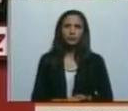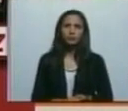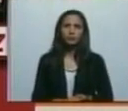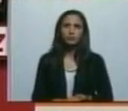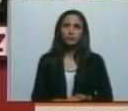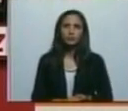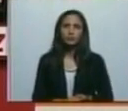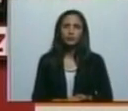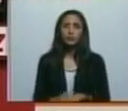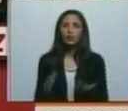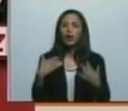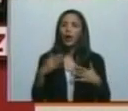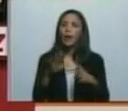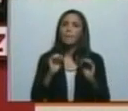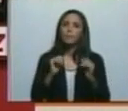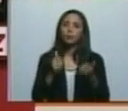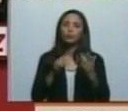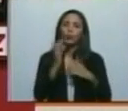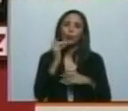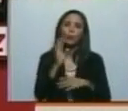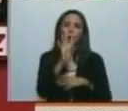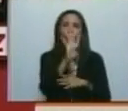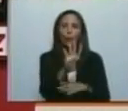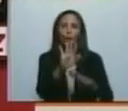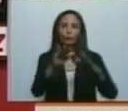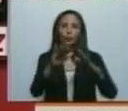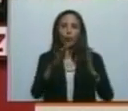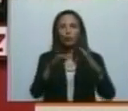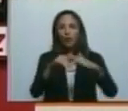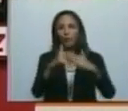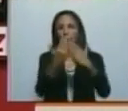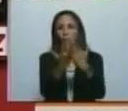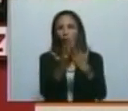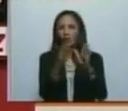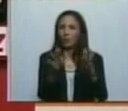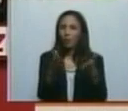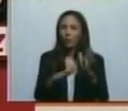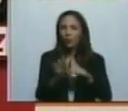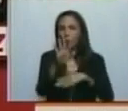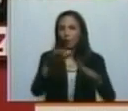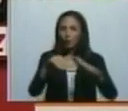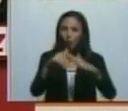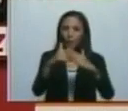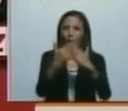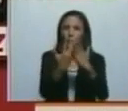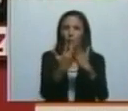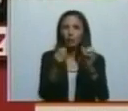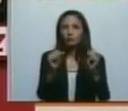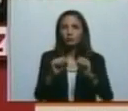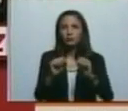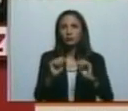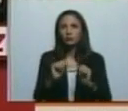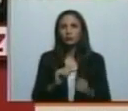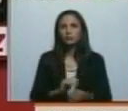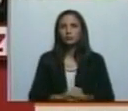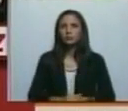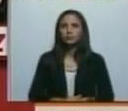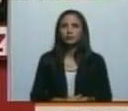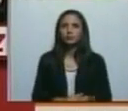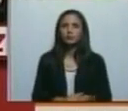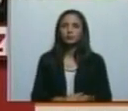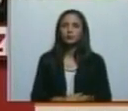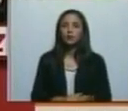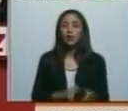Esa operación comenzó a las 4 de la mañana, a las 4:15, más o menos un poquito antes de las 4 de la mañana, comenzó esa operación.